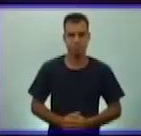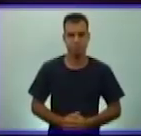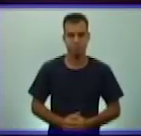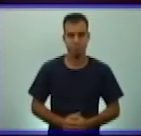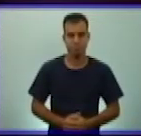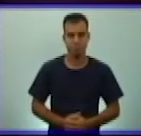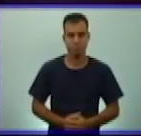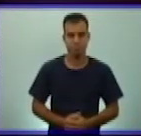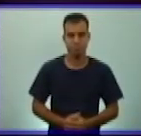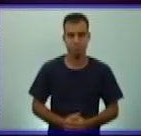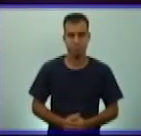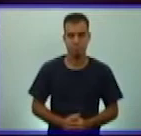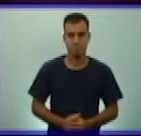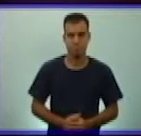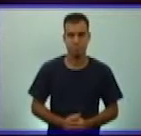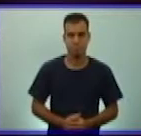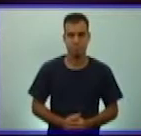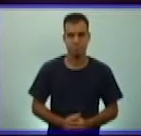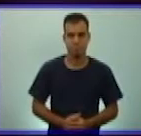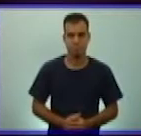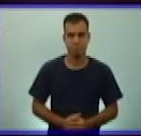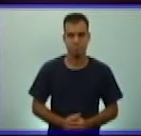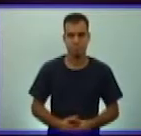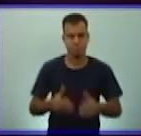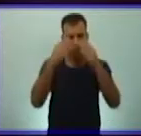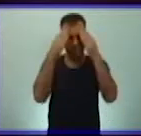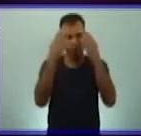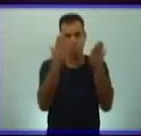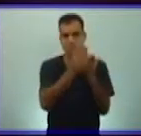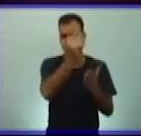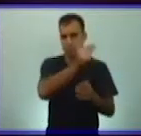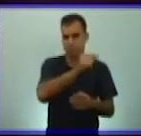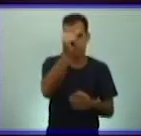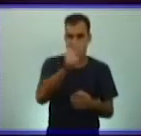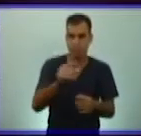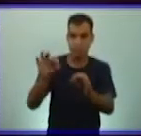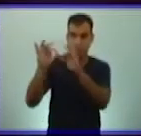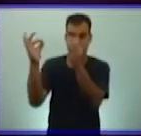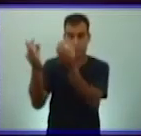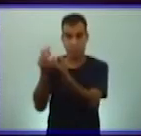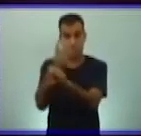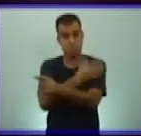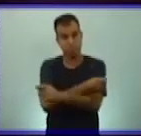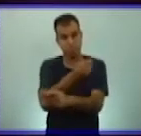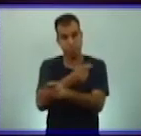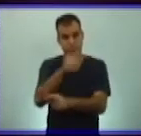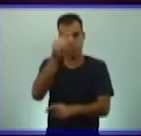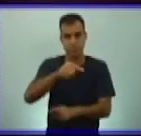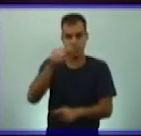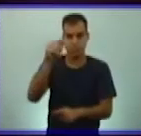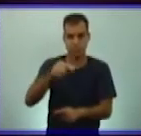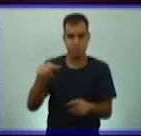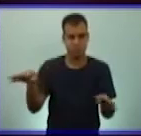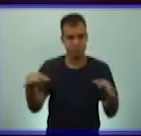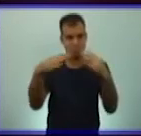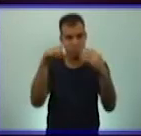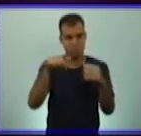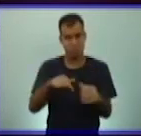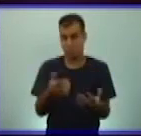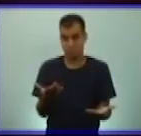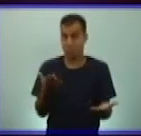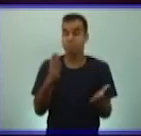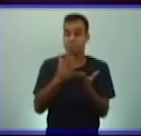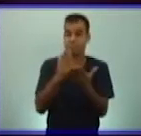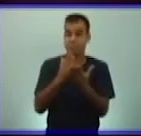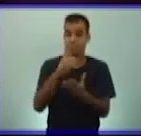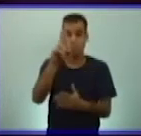Saludos, estudiantes, familias y docentes. Hoy nos corresponde el trabajo con la unidad número 9